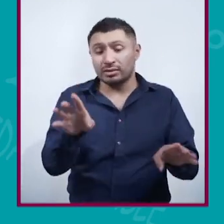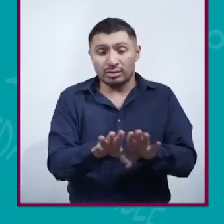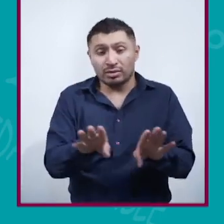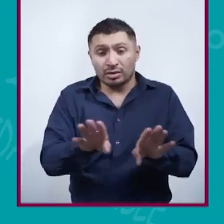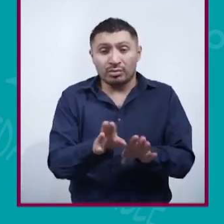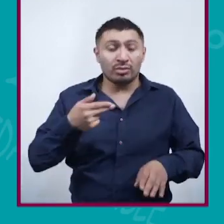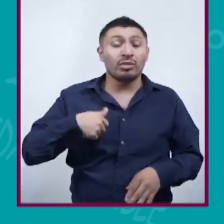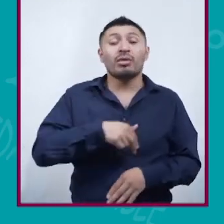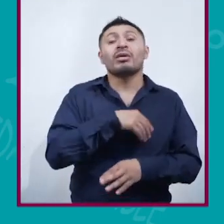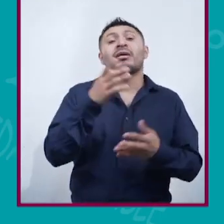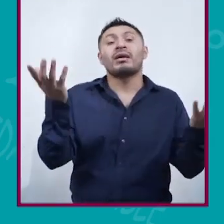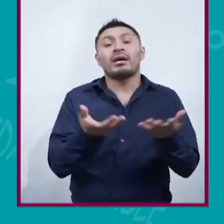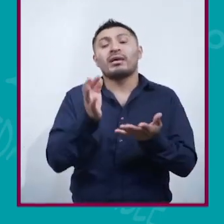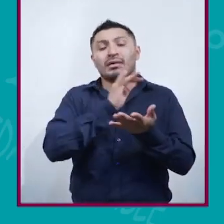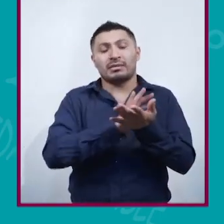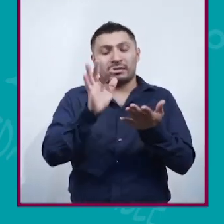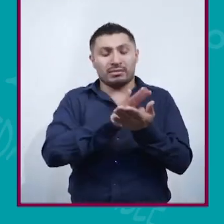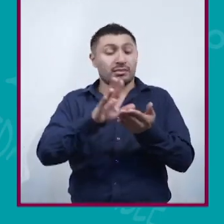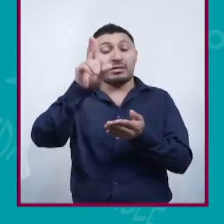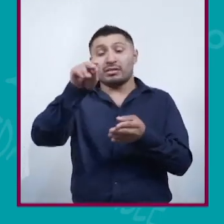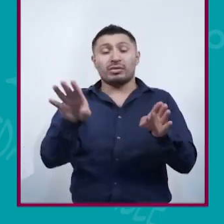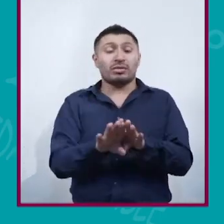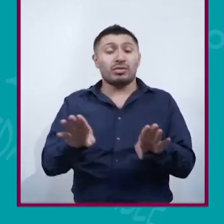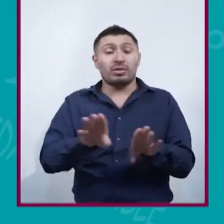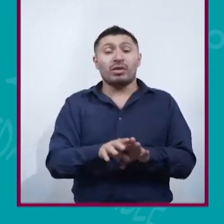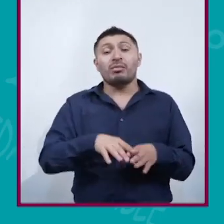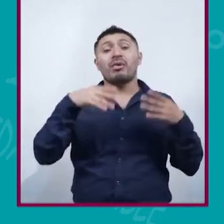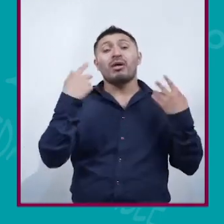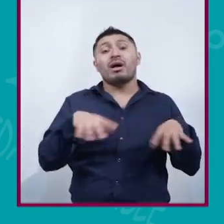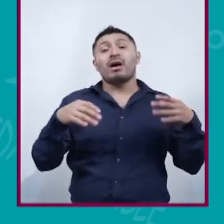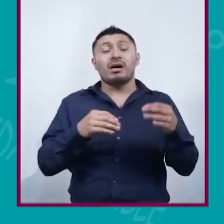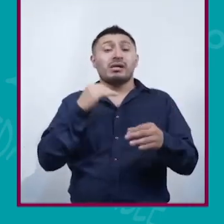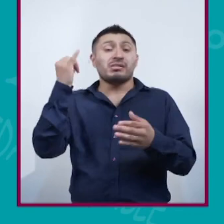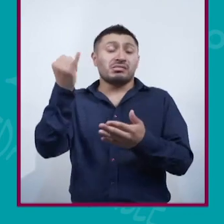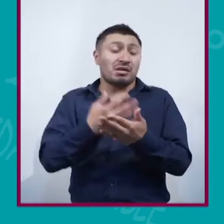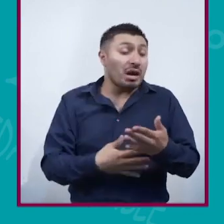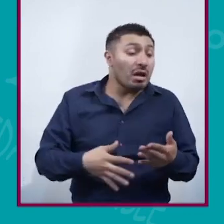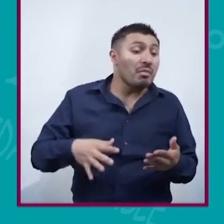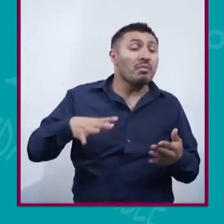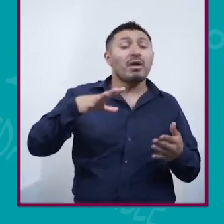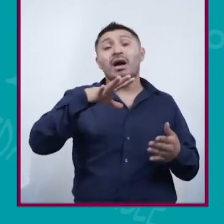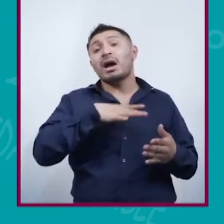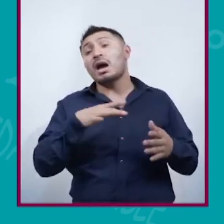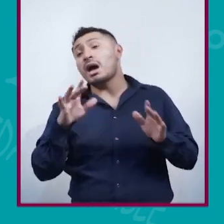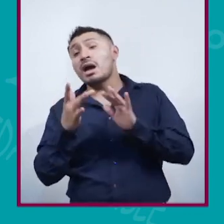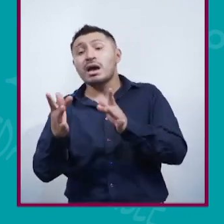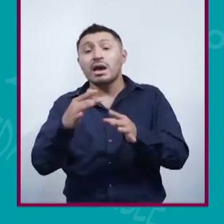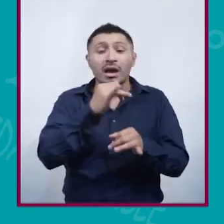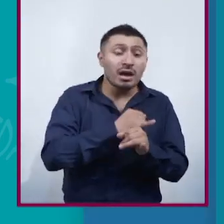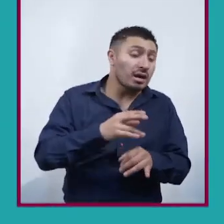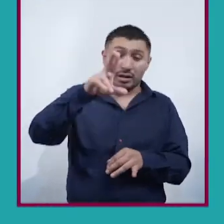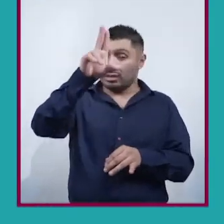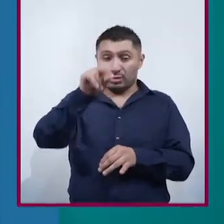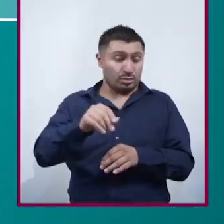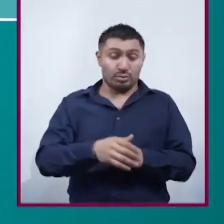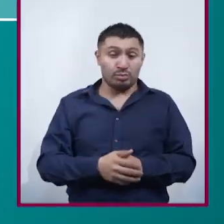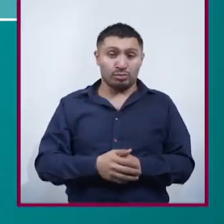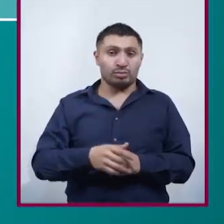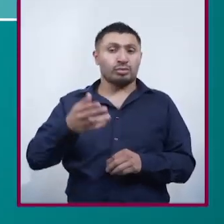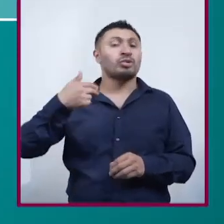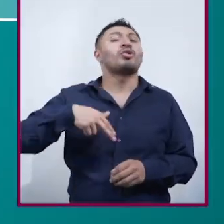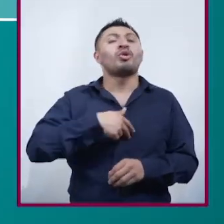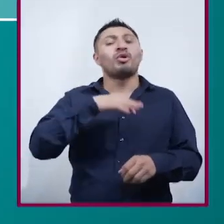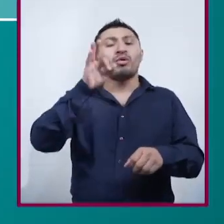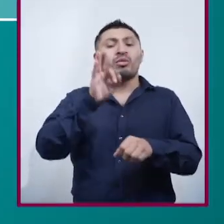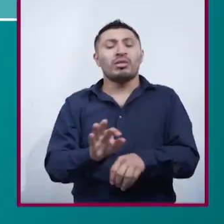es como hacemos la lectura, no a partir del mundo de imágenes que están inundando las redes.